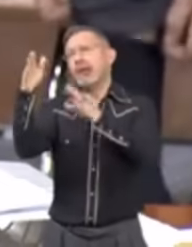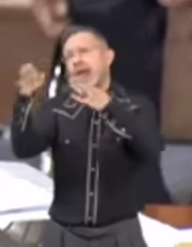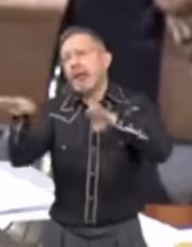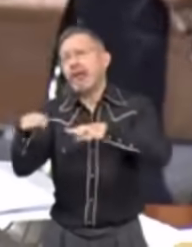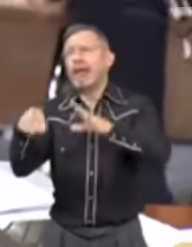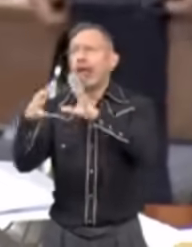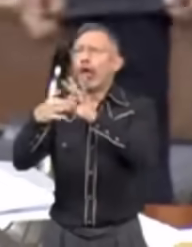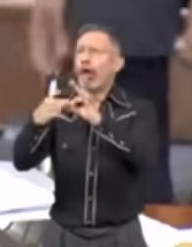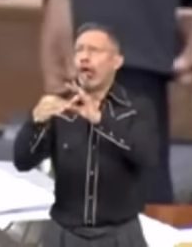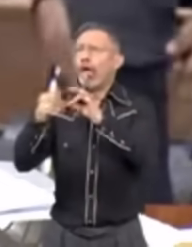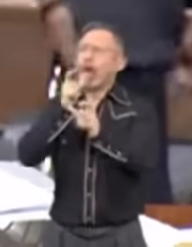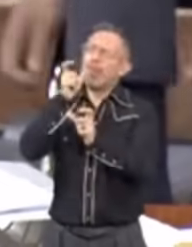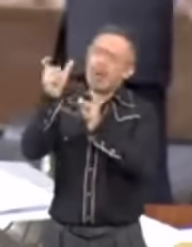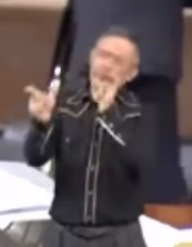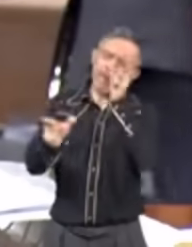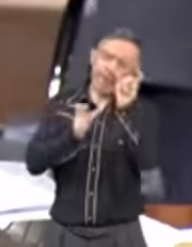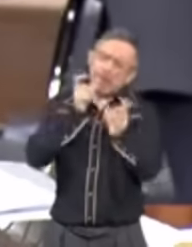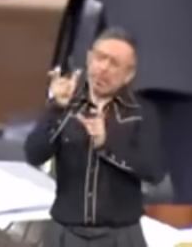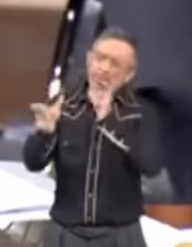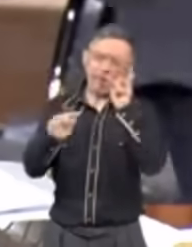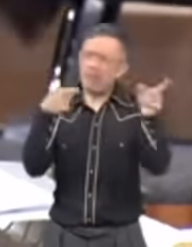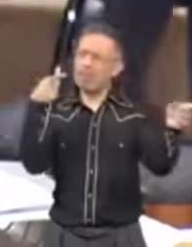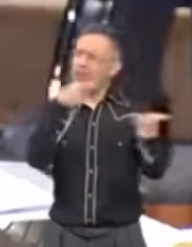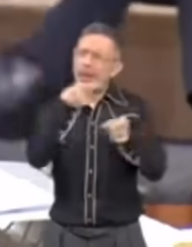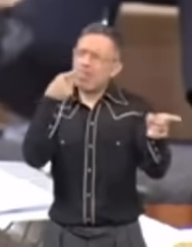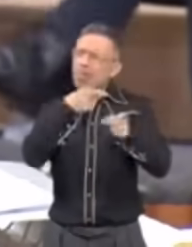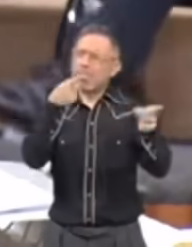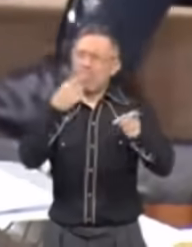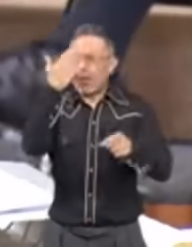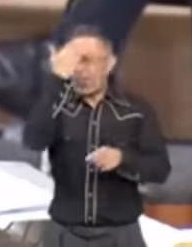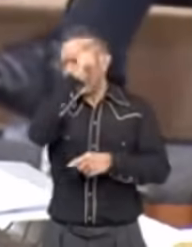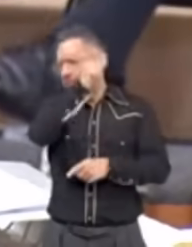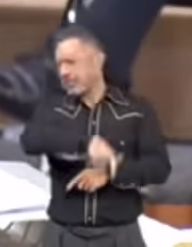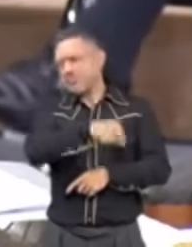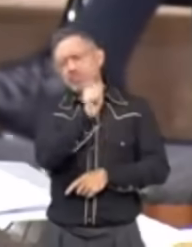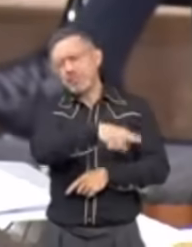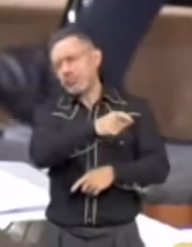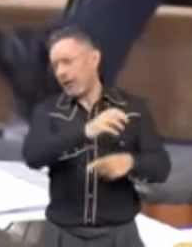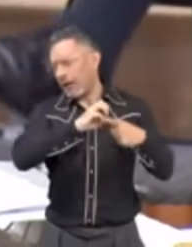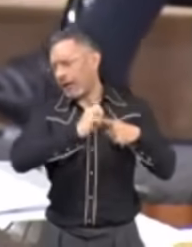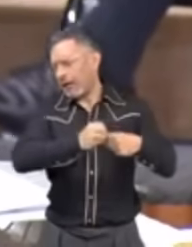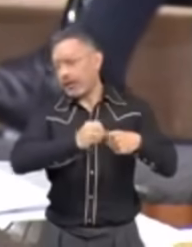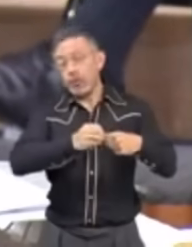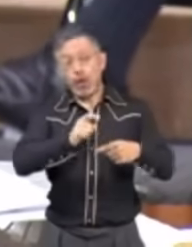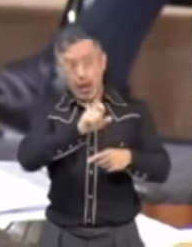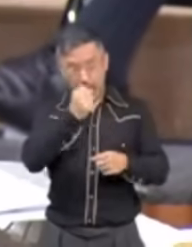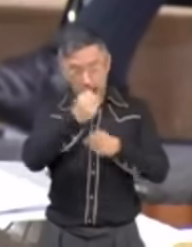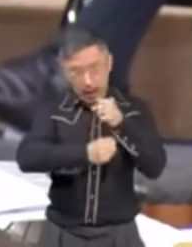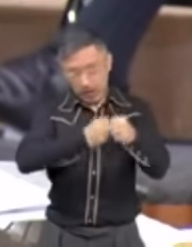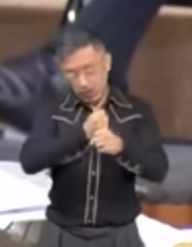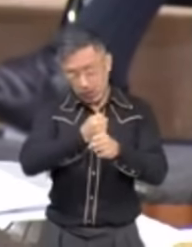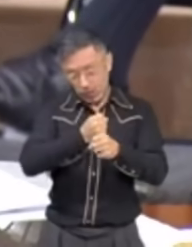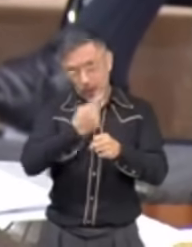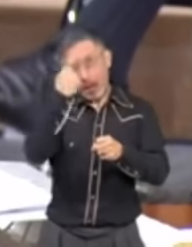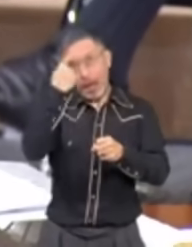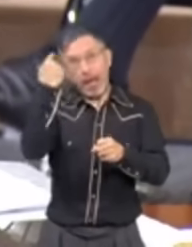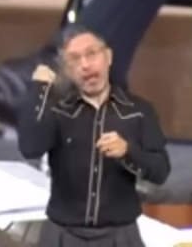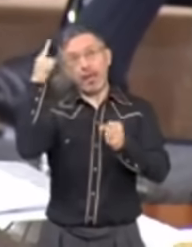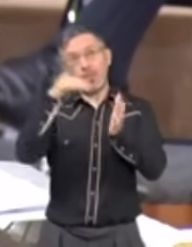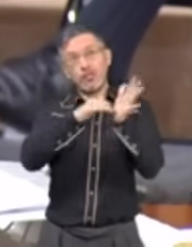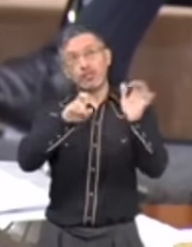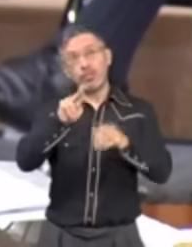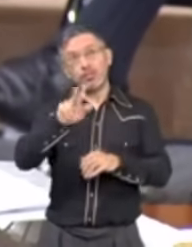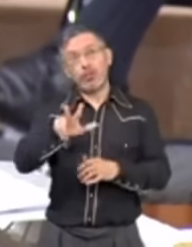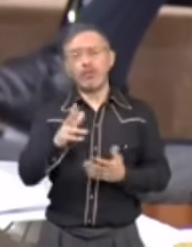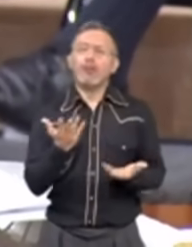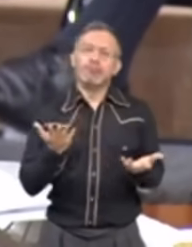siempre. Nada más, por honrar el 88, sí era un poco complicado venir aquí, a